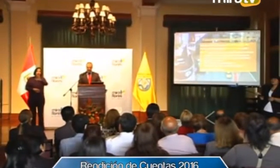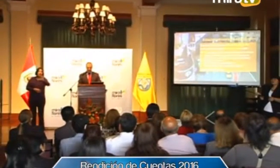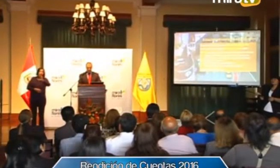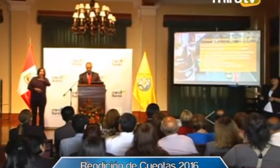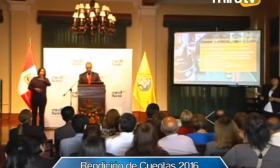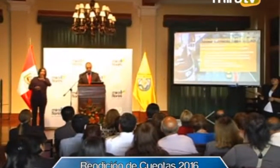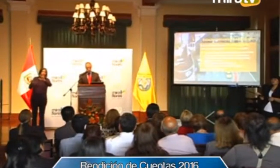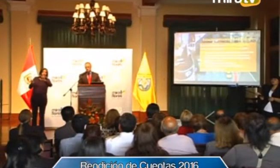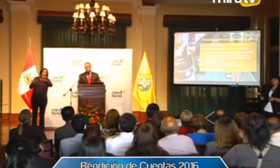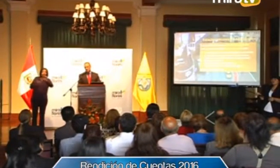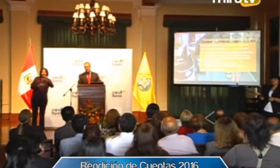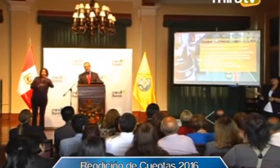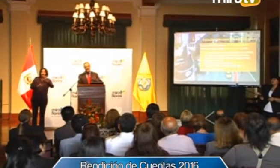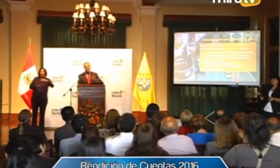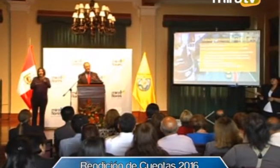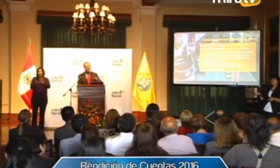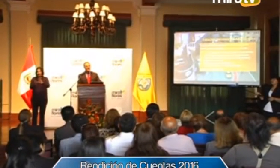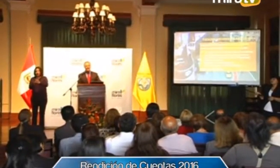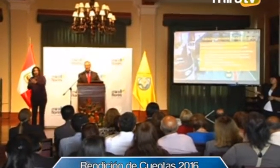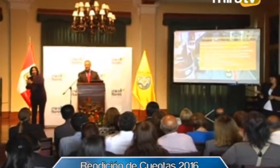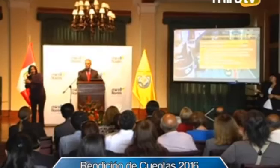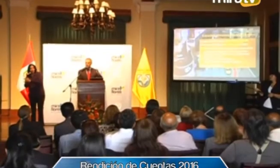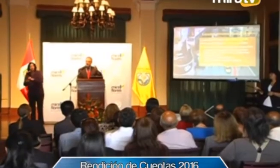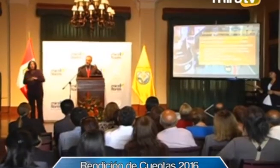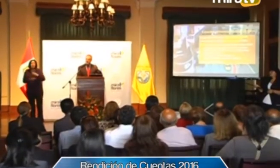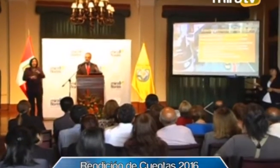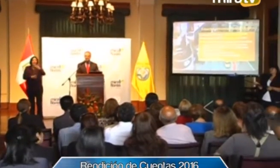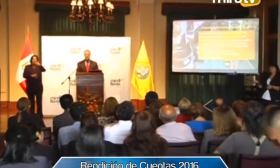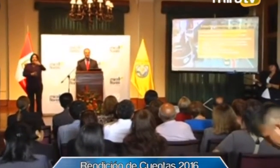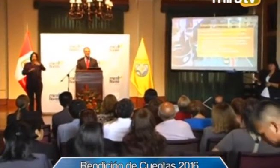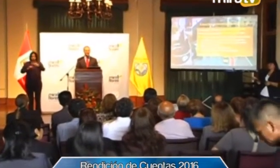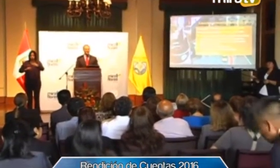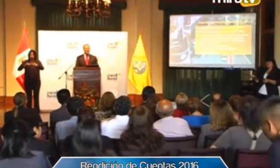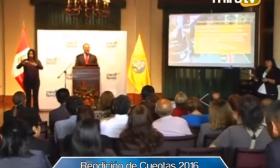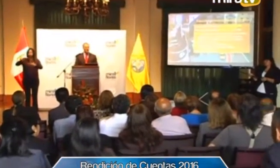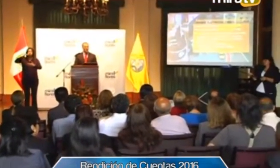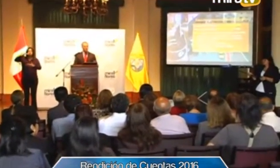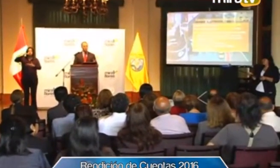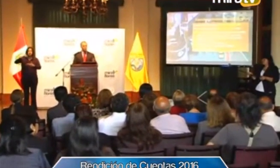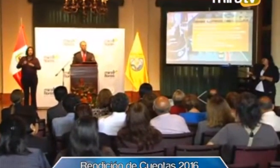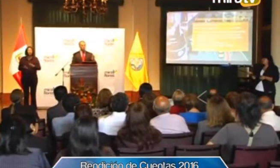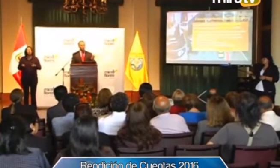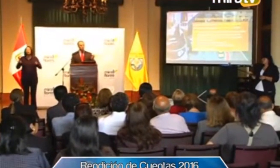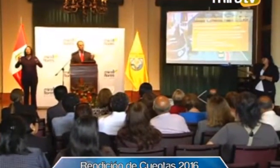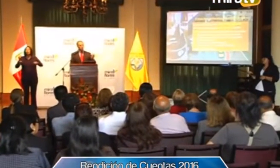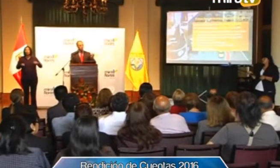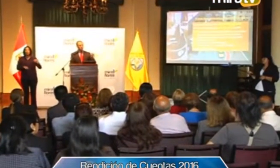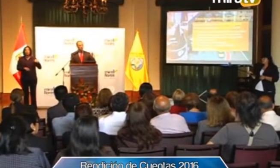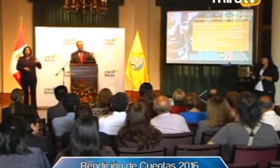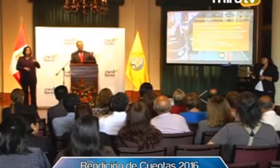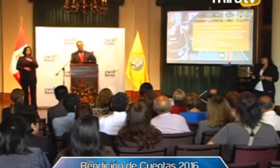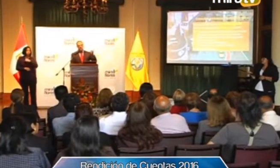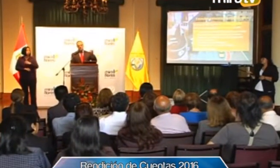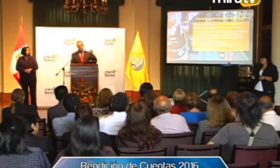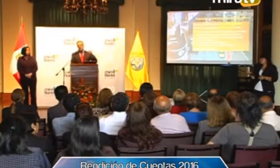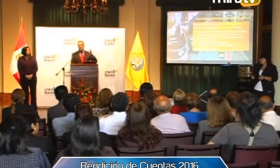estacionamientos para vehículos y que se distribuyen en los tres niveles. Cuando